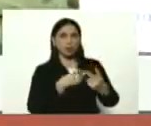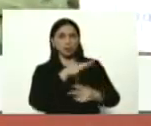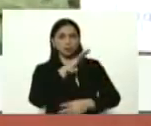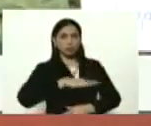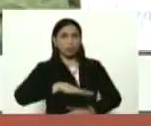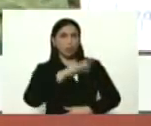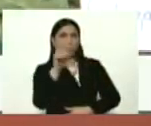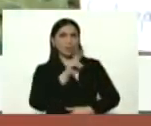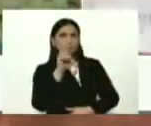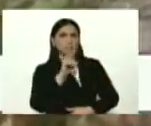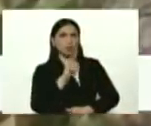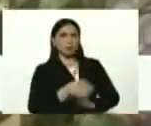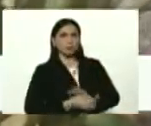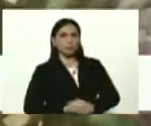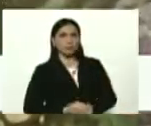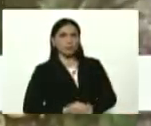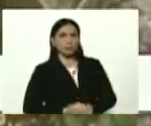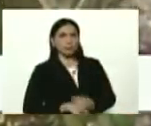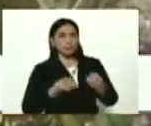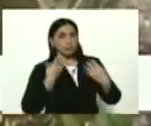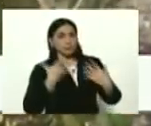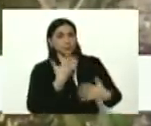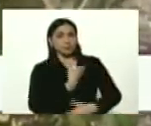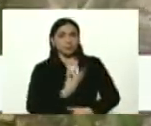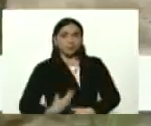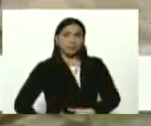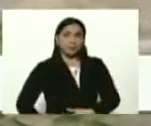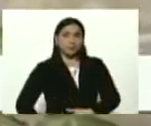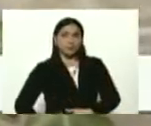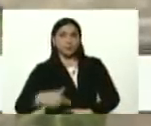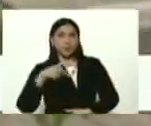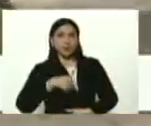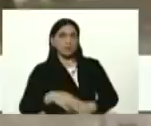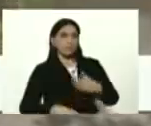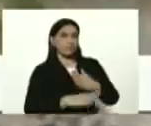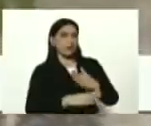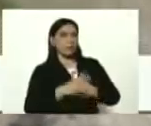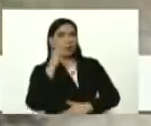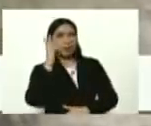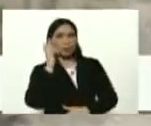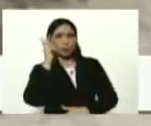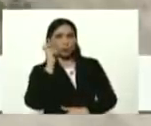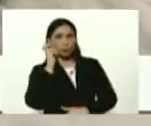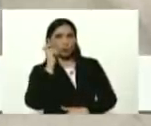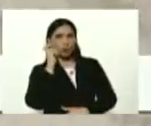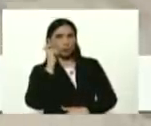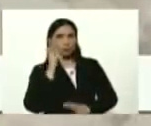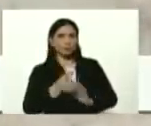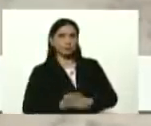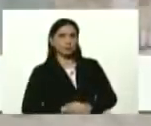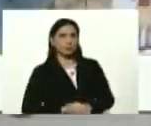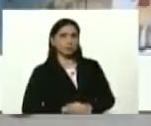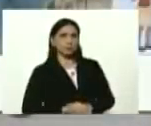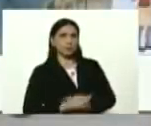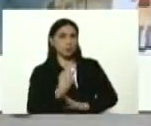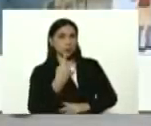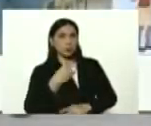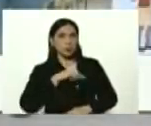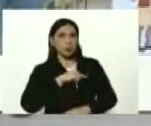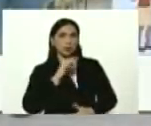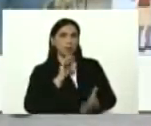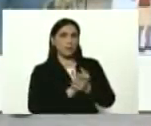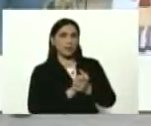nacional. Bueno, presidente, aquí vamos a escuchar a Ana Mogollón, una de nuestras